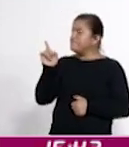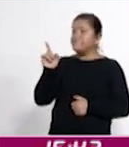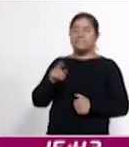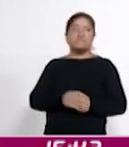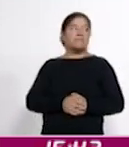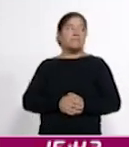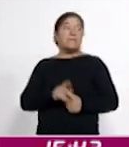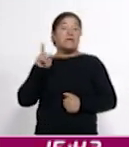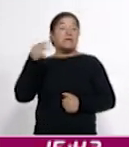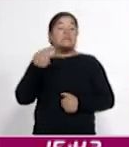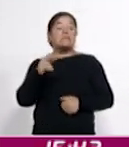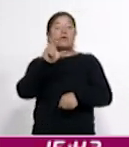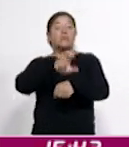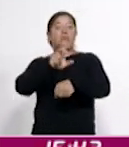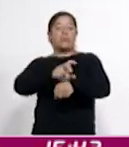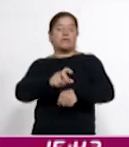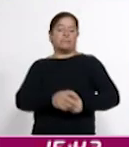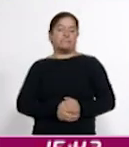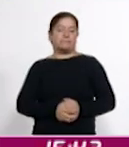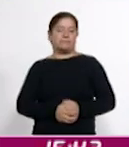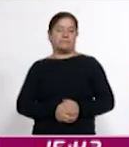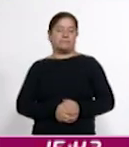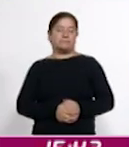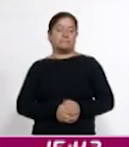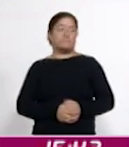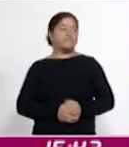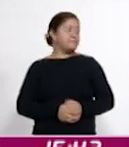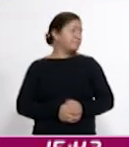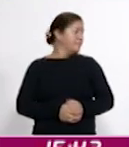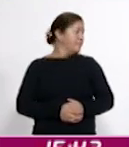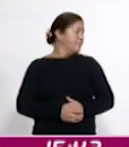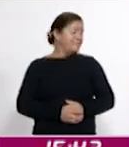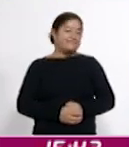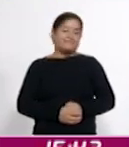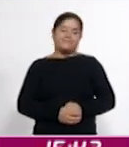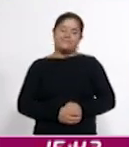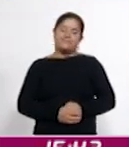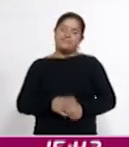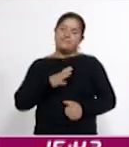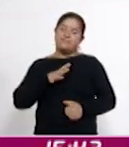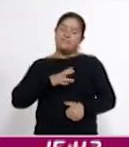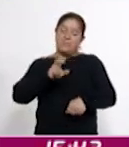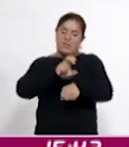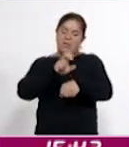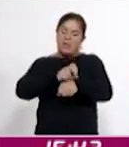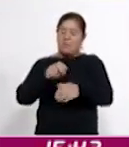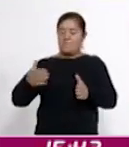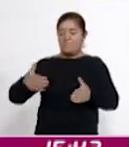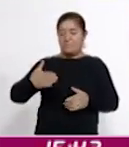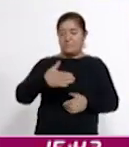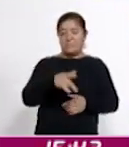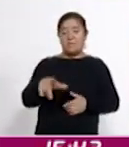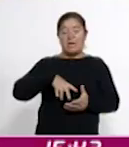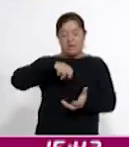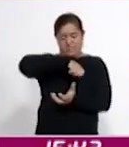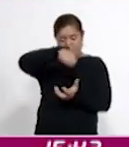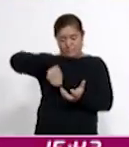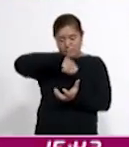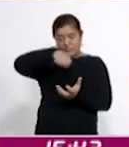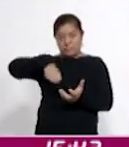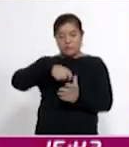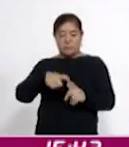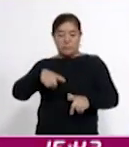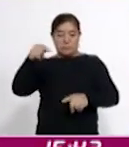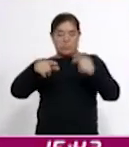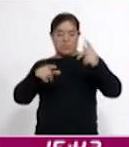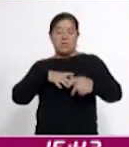huevera. Uh-huh. ¿Ese cómo se prepara? Que es lo que le dicen el huevecillo del pescado. Uh-huh. Se prepara con michiote de maguey y